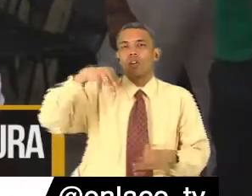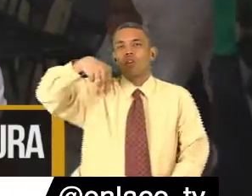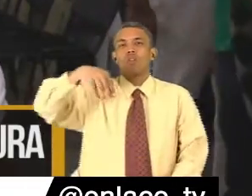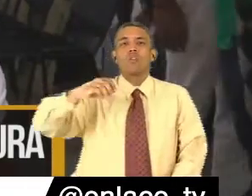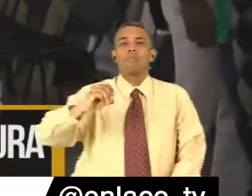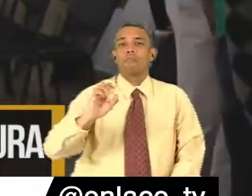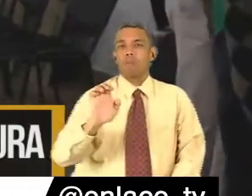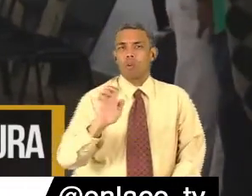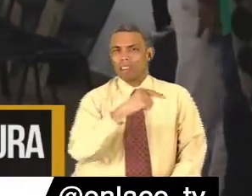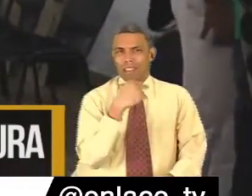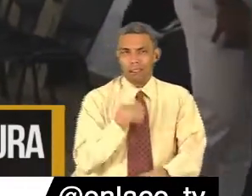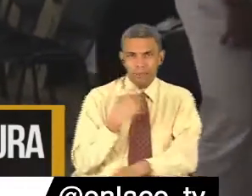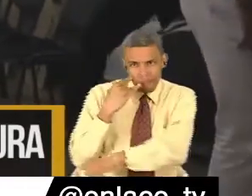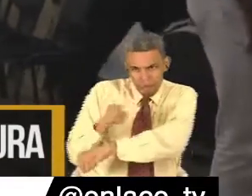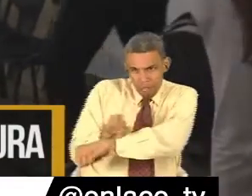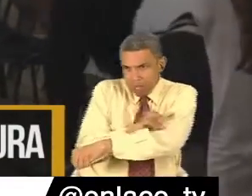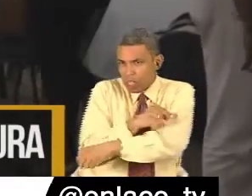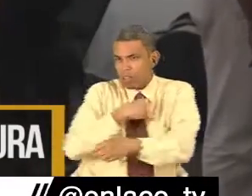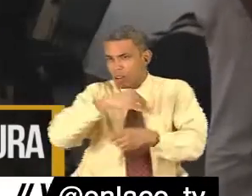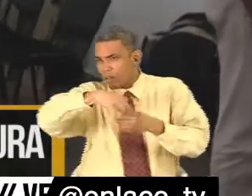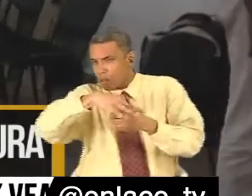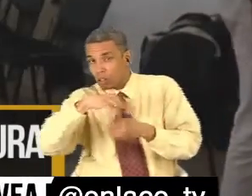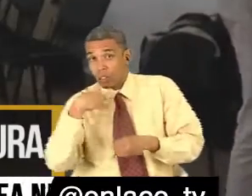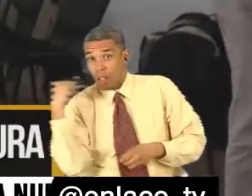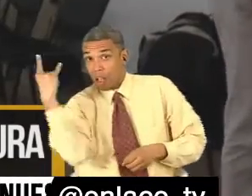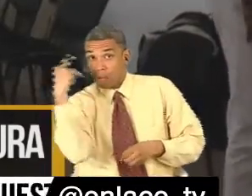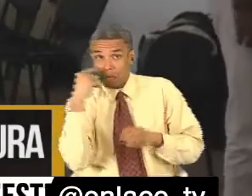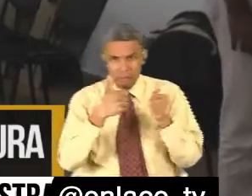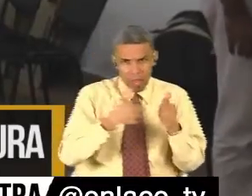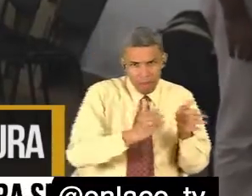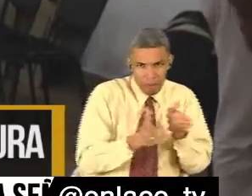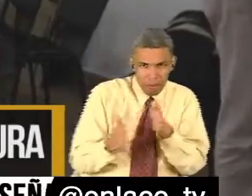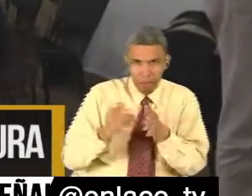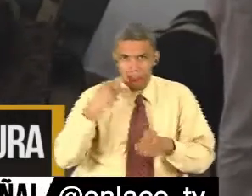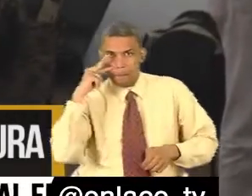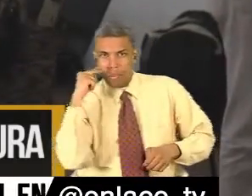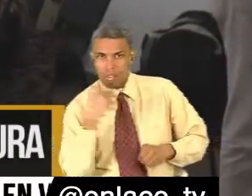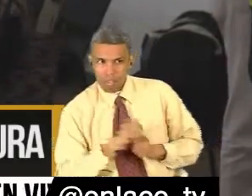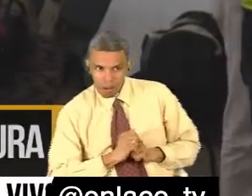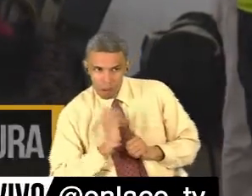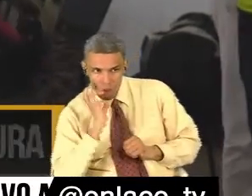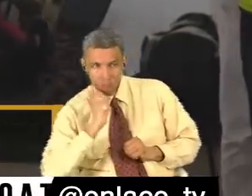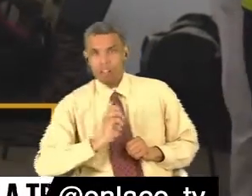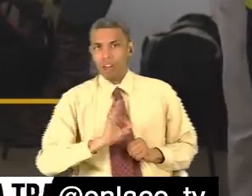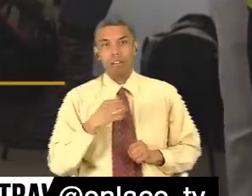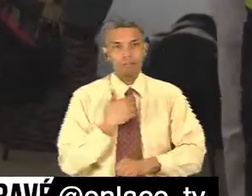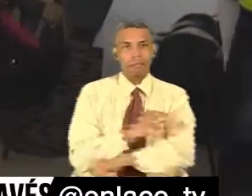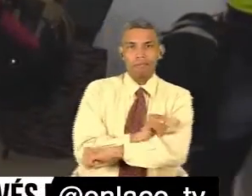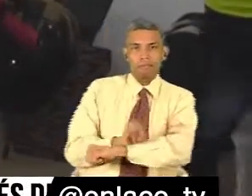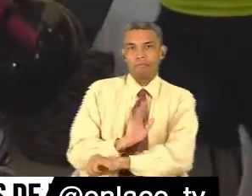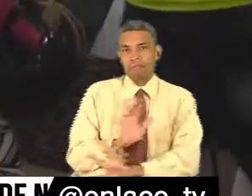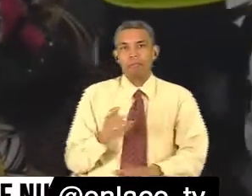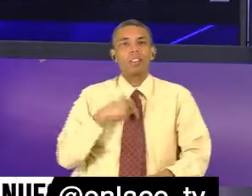nuestra ciudad. Pues es la información que tenemos por el momento. Informa para ustedes Neila Cosio con la cámara de Luis Felipe Delgado.